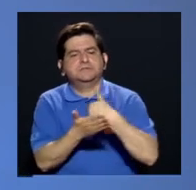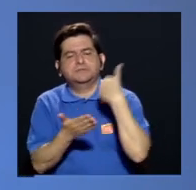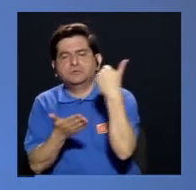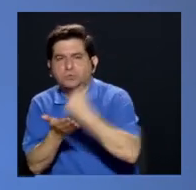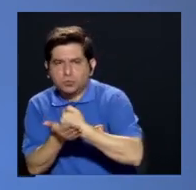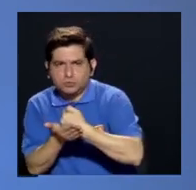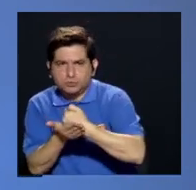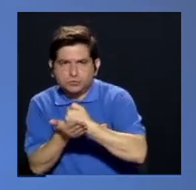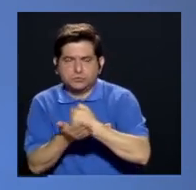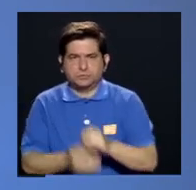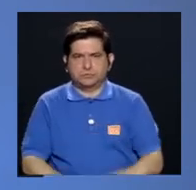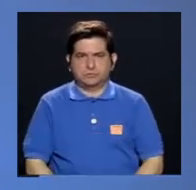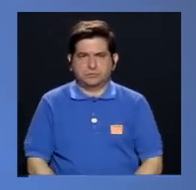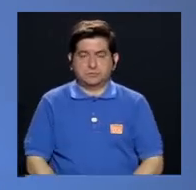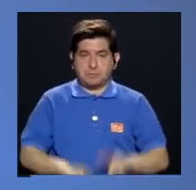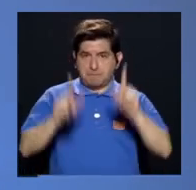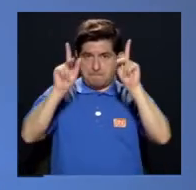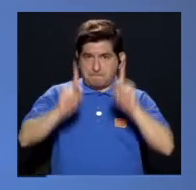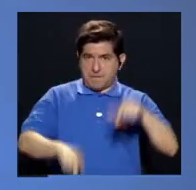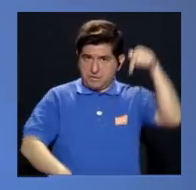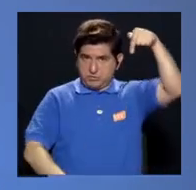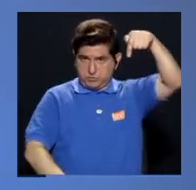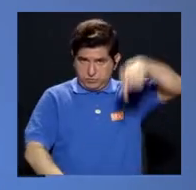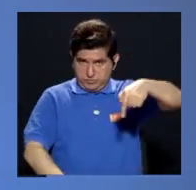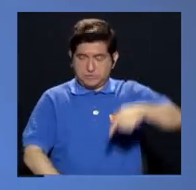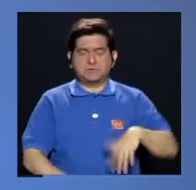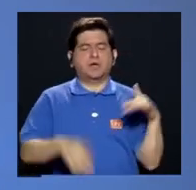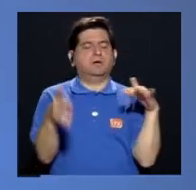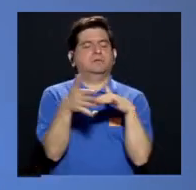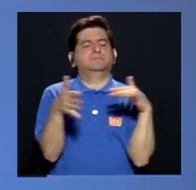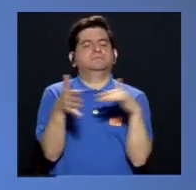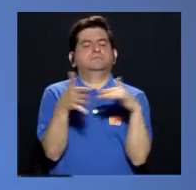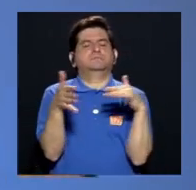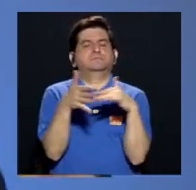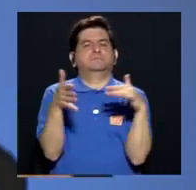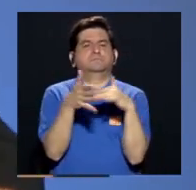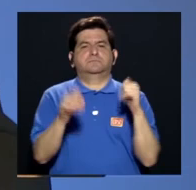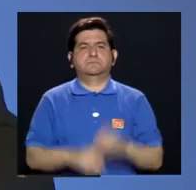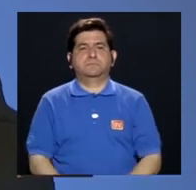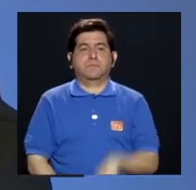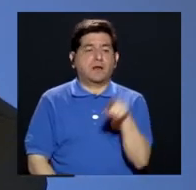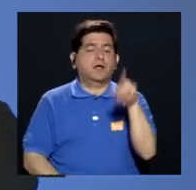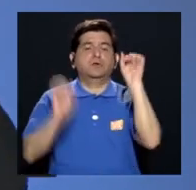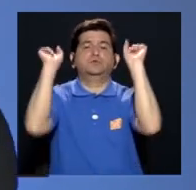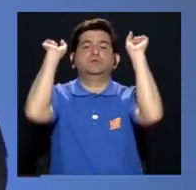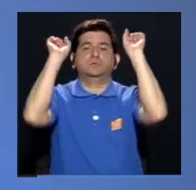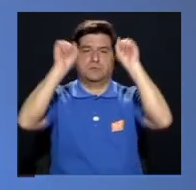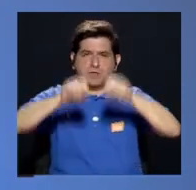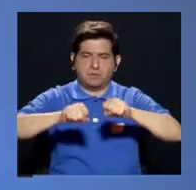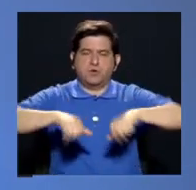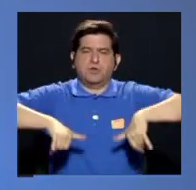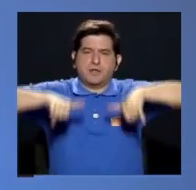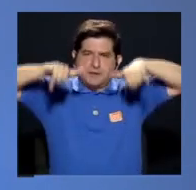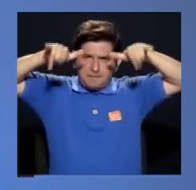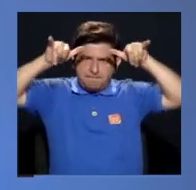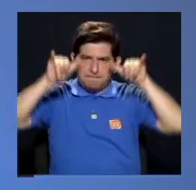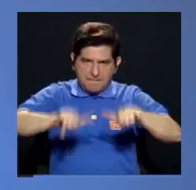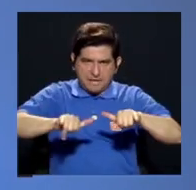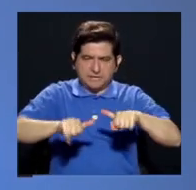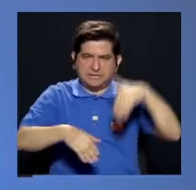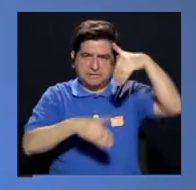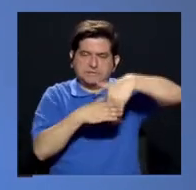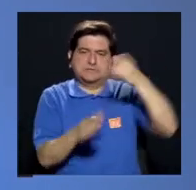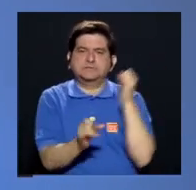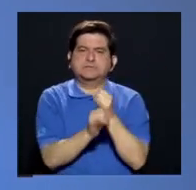recursos para que quienes aquí estudian puedan permanecer en la